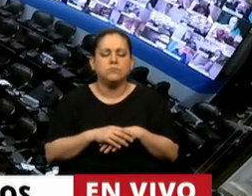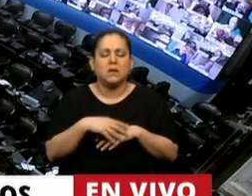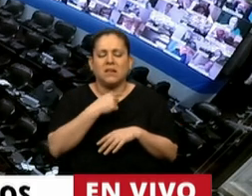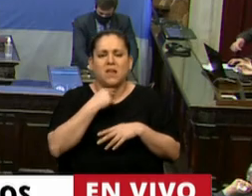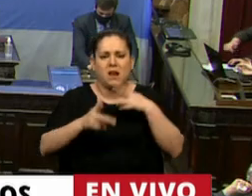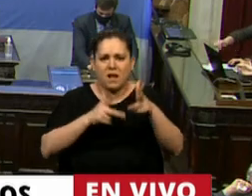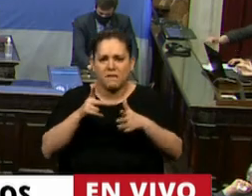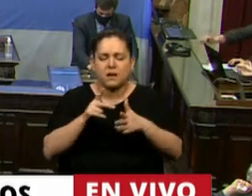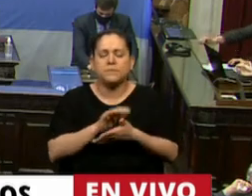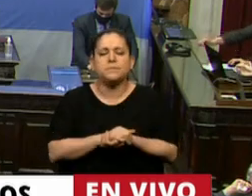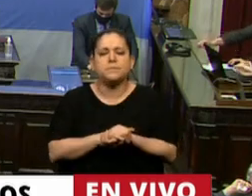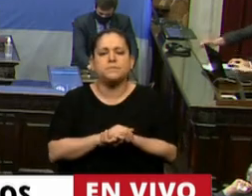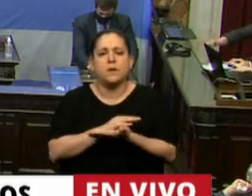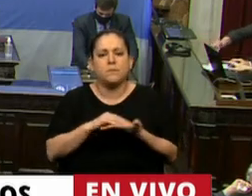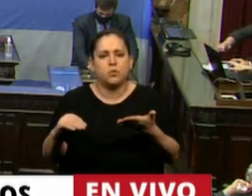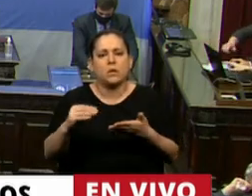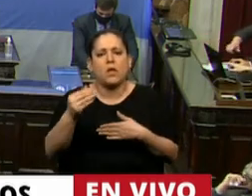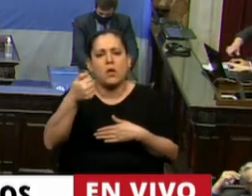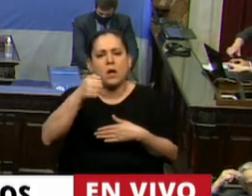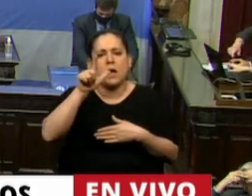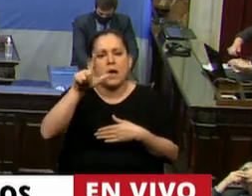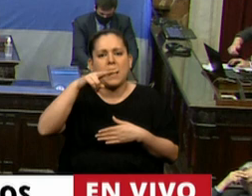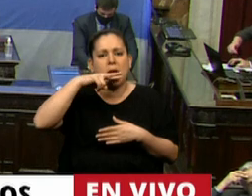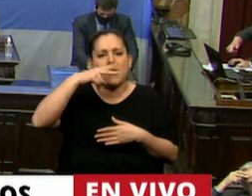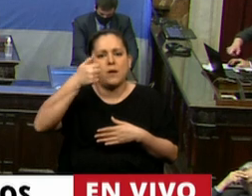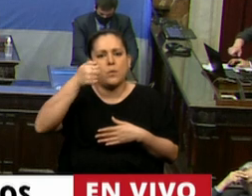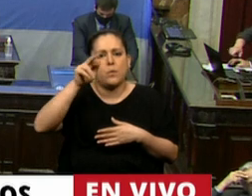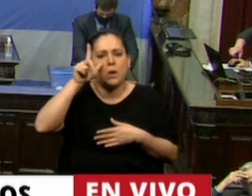diputado Felipe Álvarez pidió la